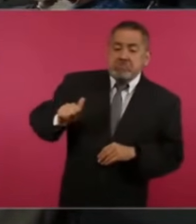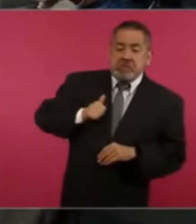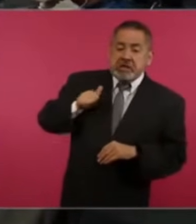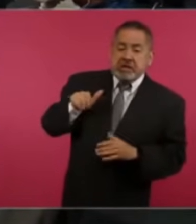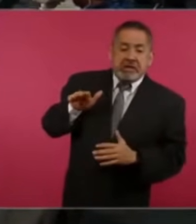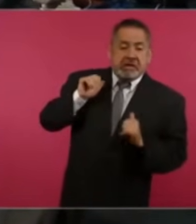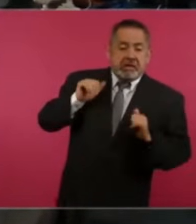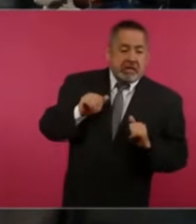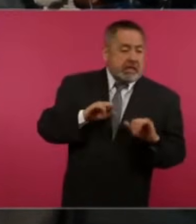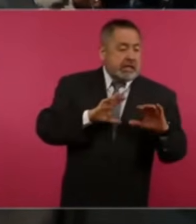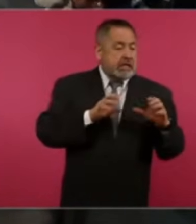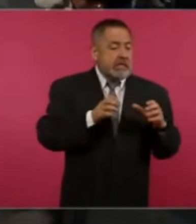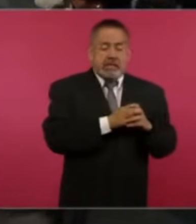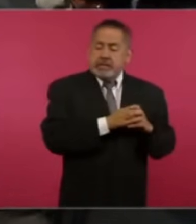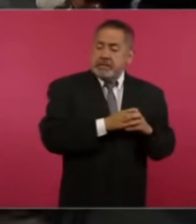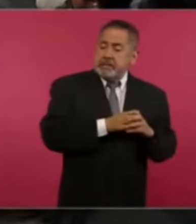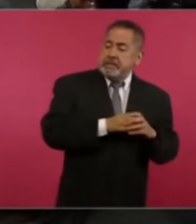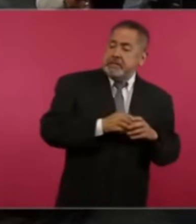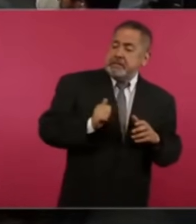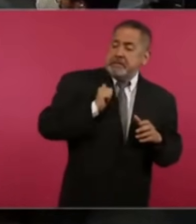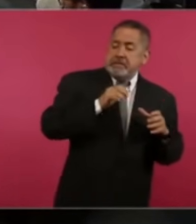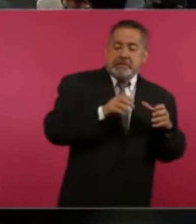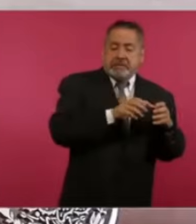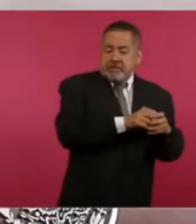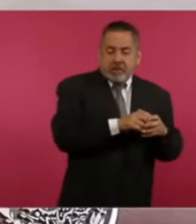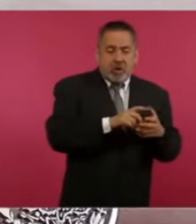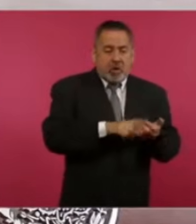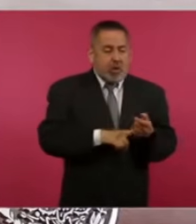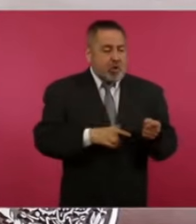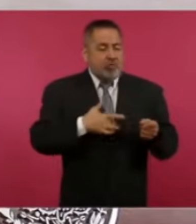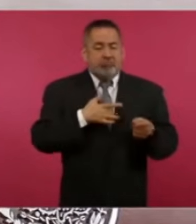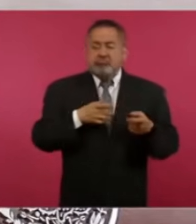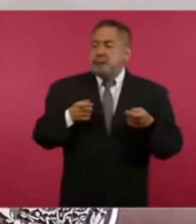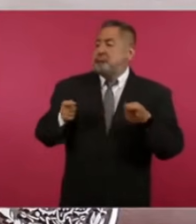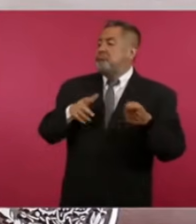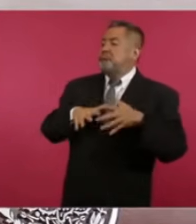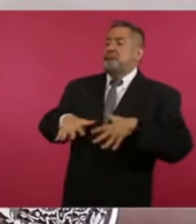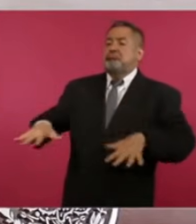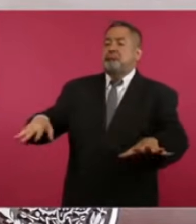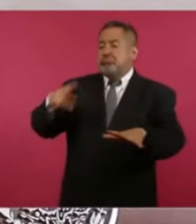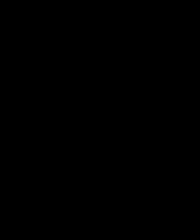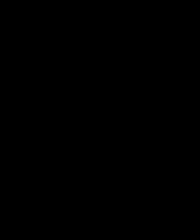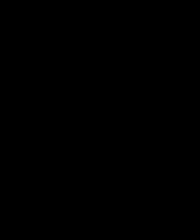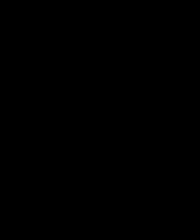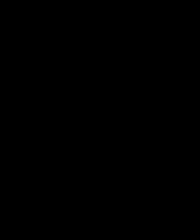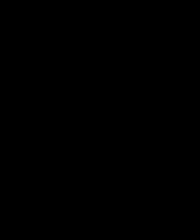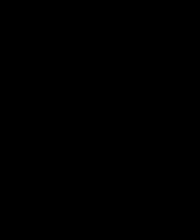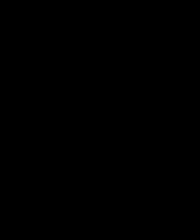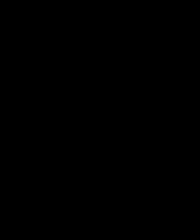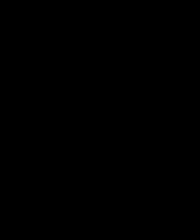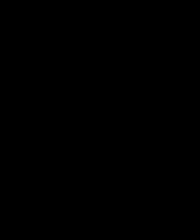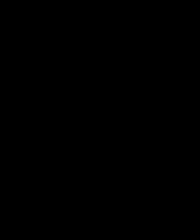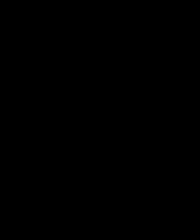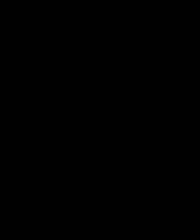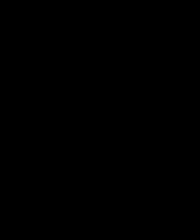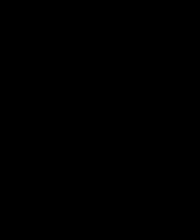a una minoría, a los que se sentían dueños de México.